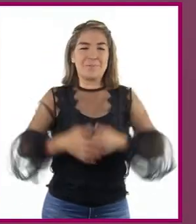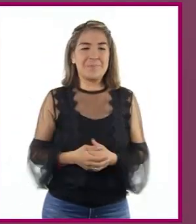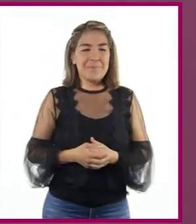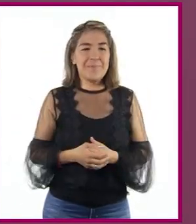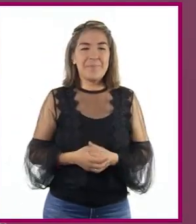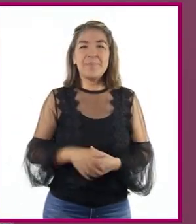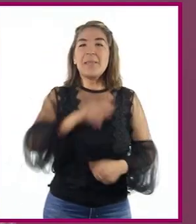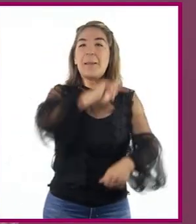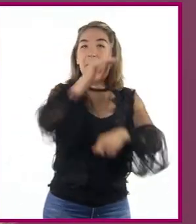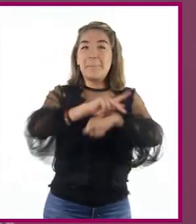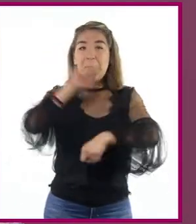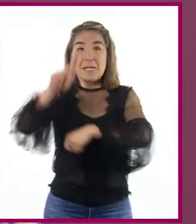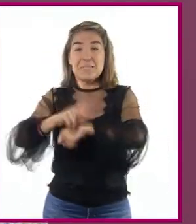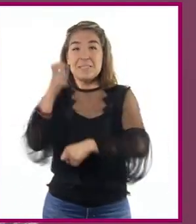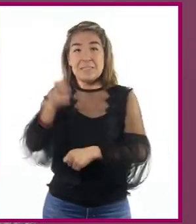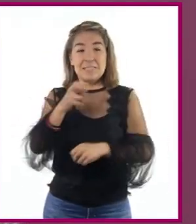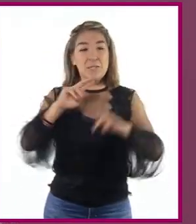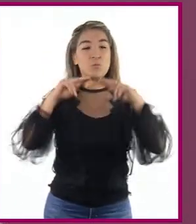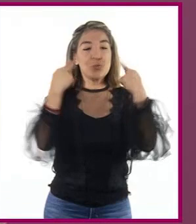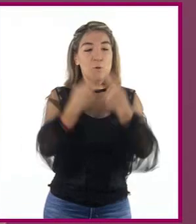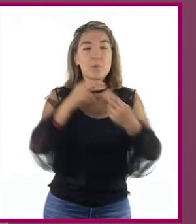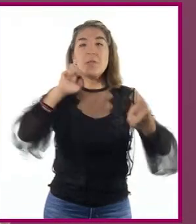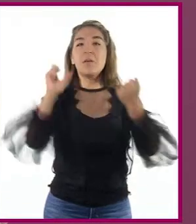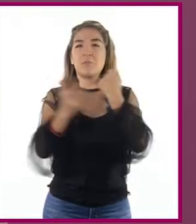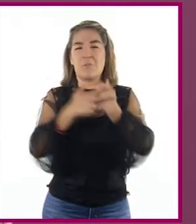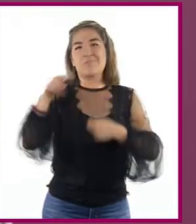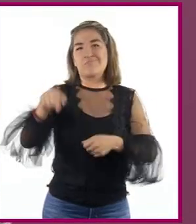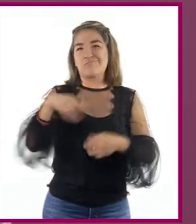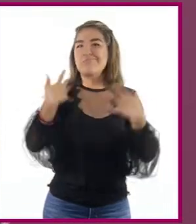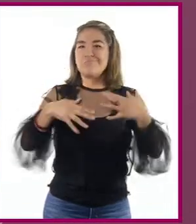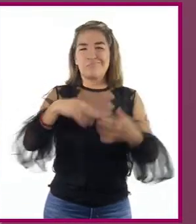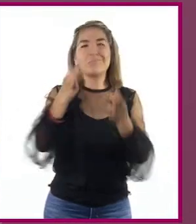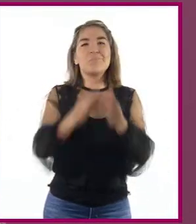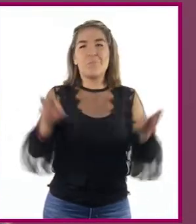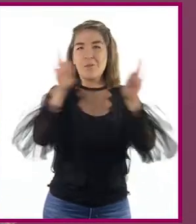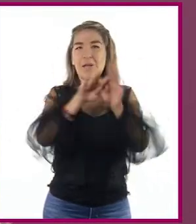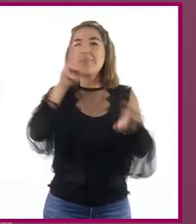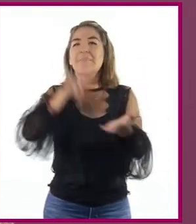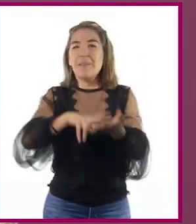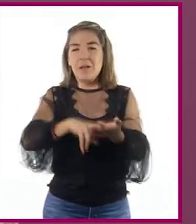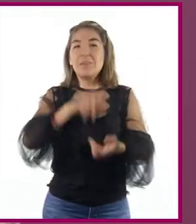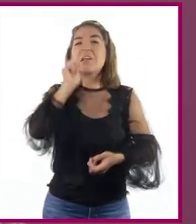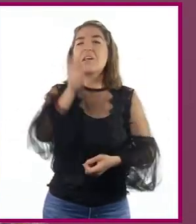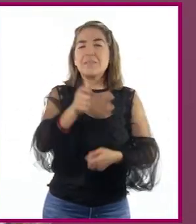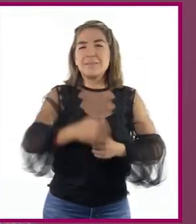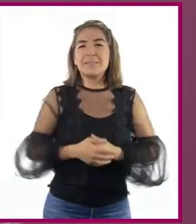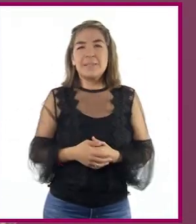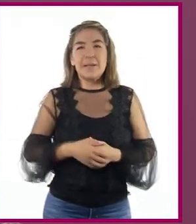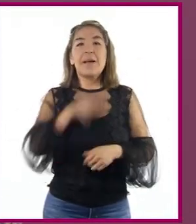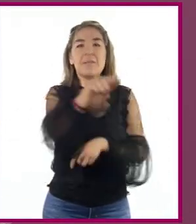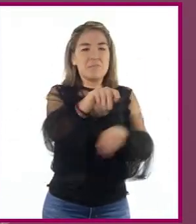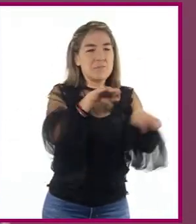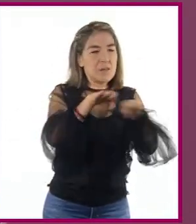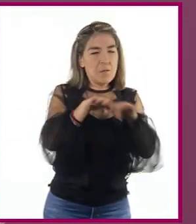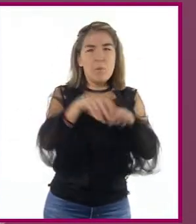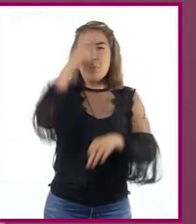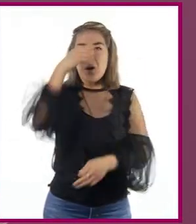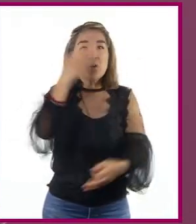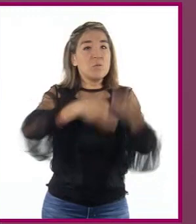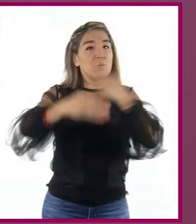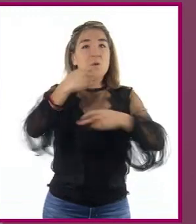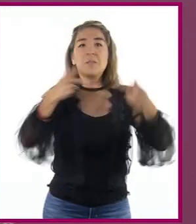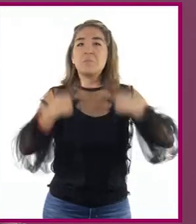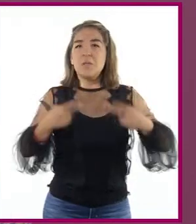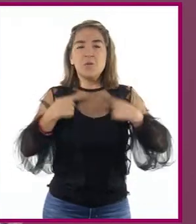Unión Europea comparten valores importantes. Por ejemplo, trabajan para que todas las personas sean